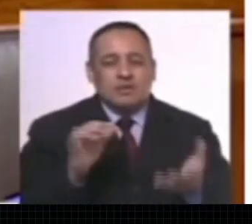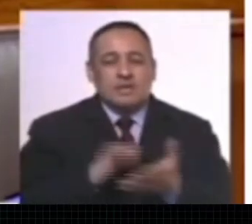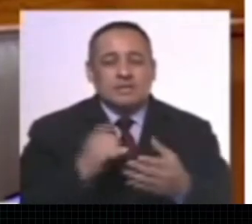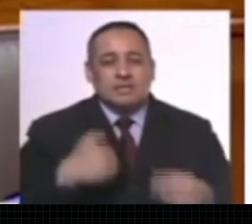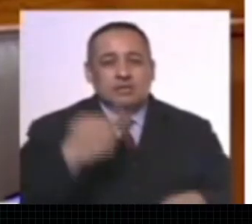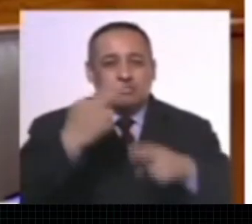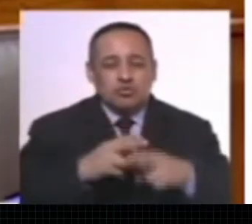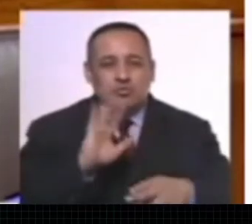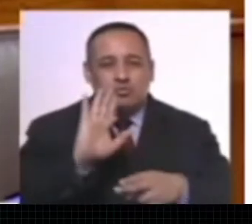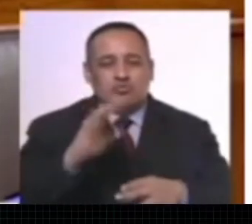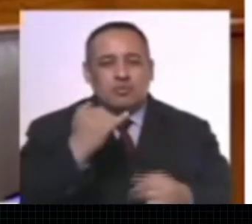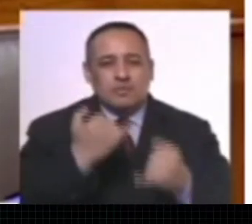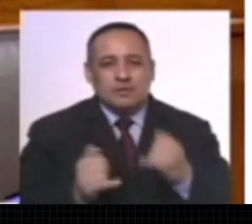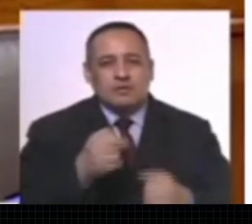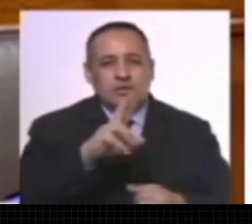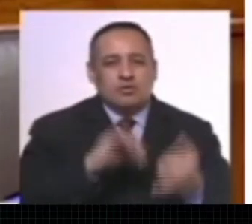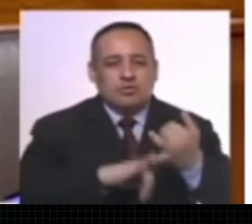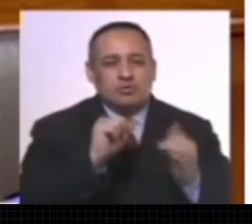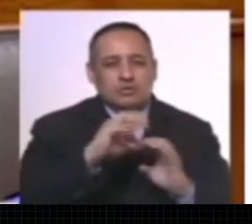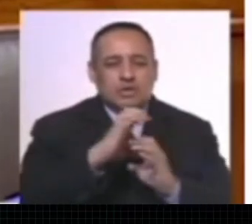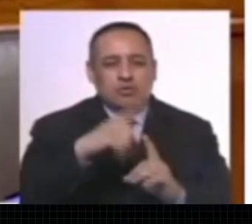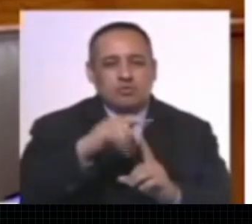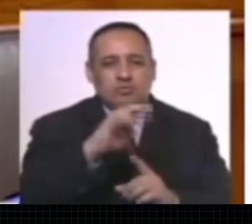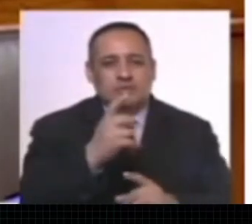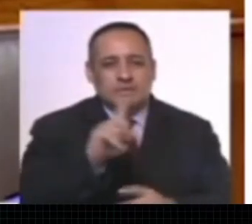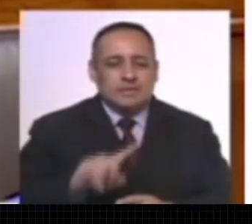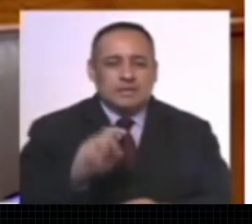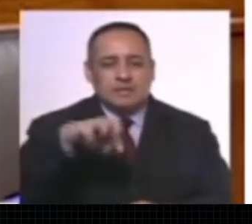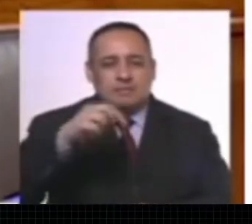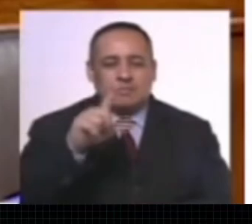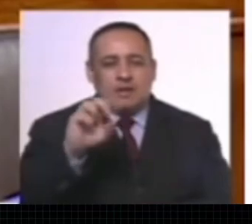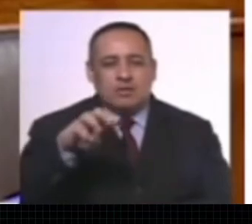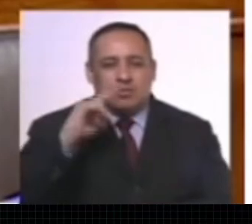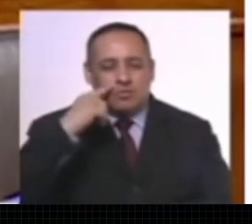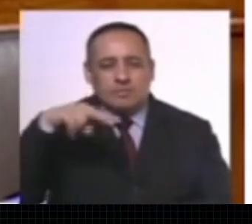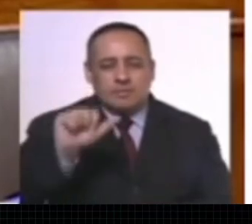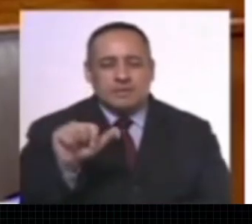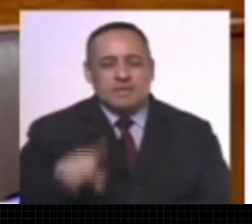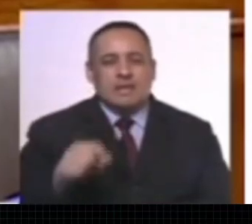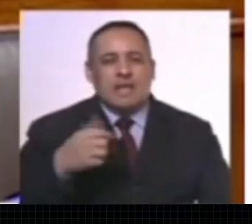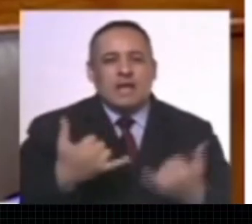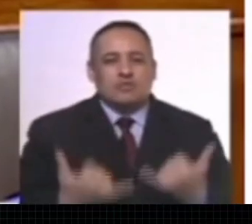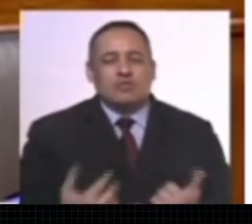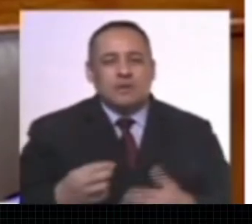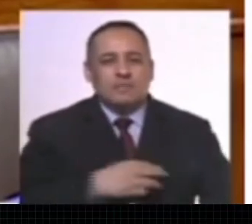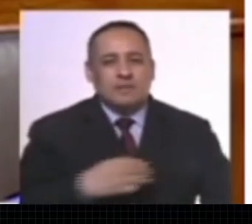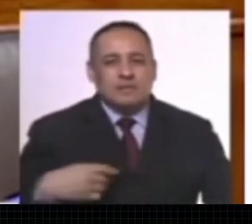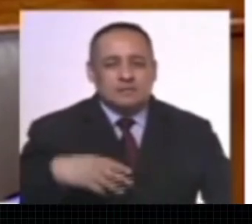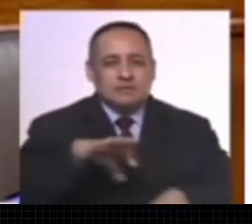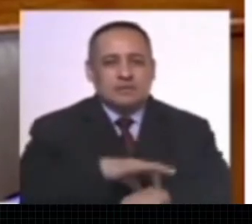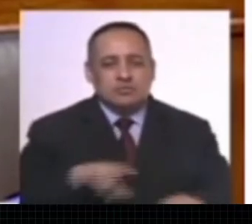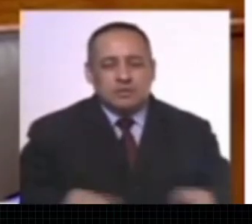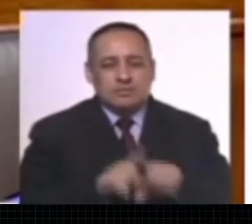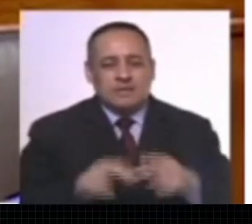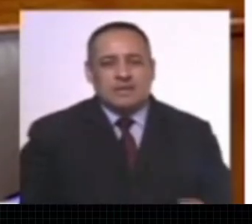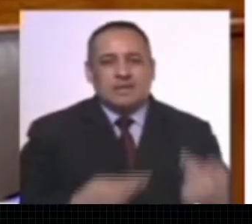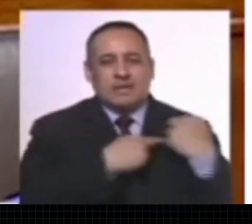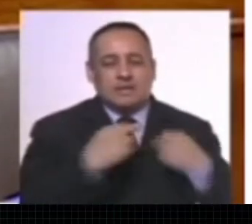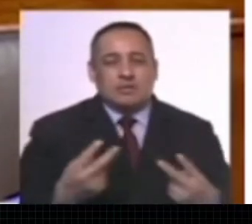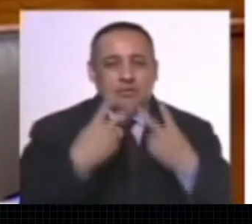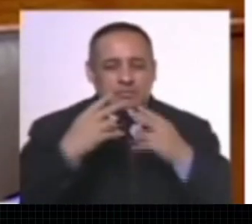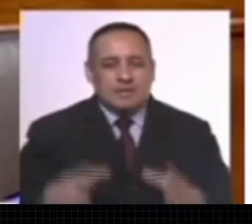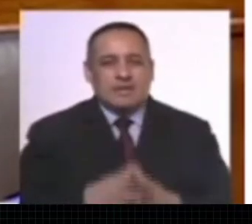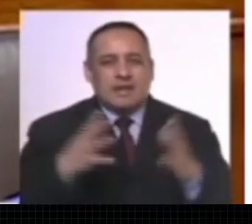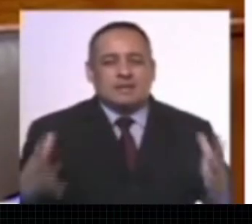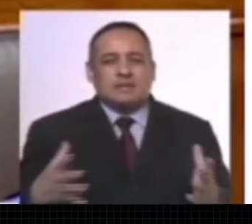nombre y apellido. Rosa Gutiérrez Palomino, la actual ministra de Salud, a quien el cargo le quedó